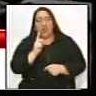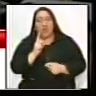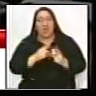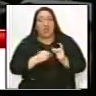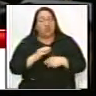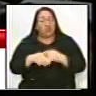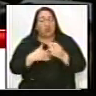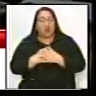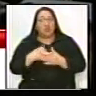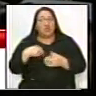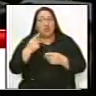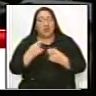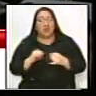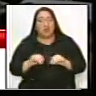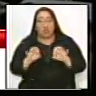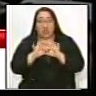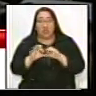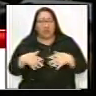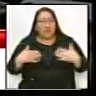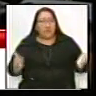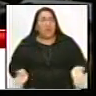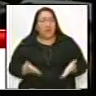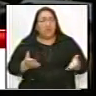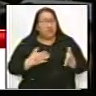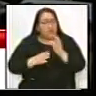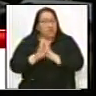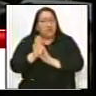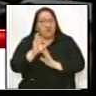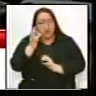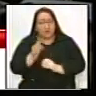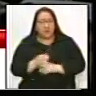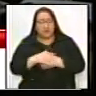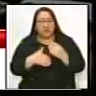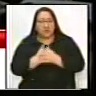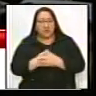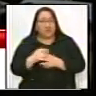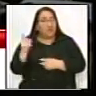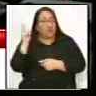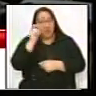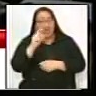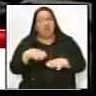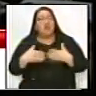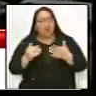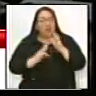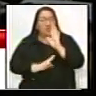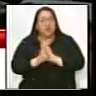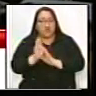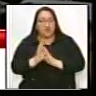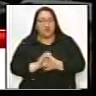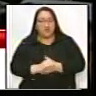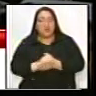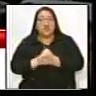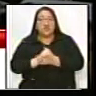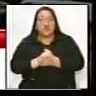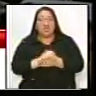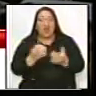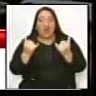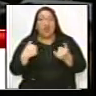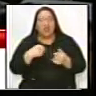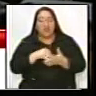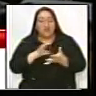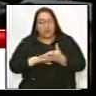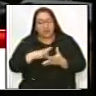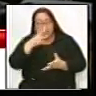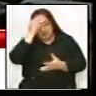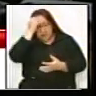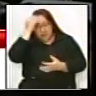Entonces todos motivémonos y salgamos adelante, señores, que todas las dificultades las podemos superar ahora que hemos aprendido